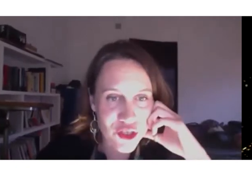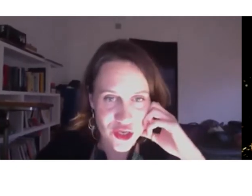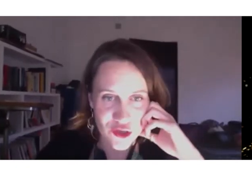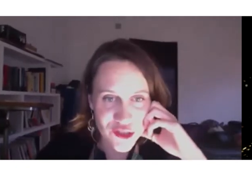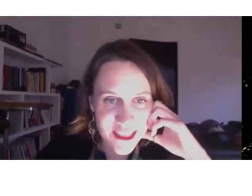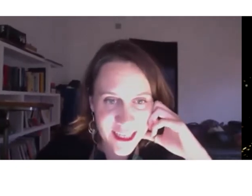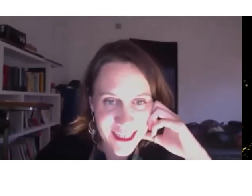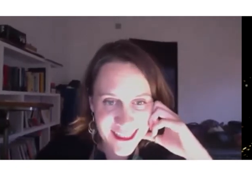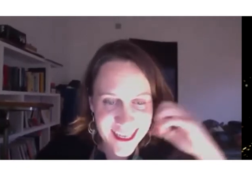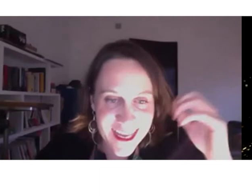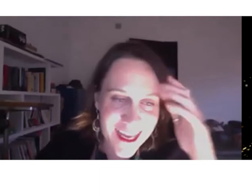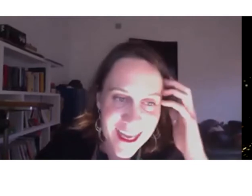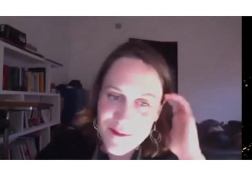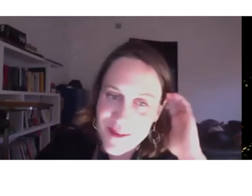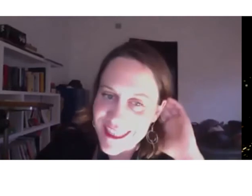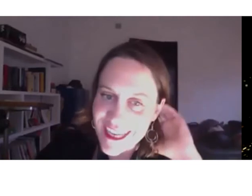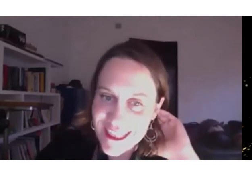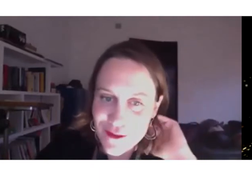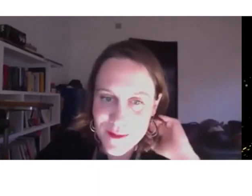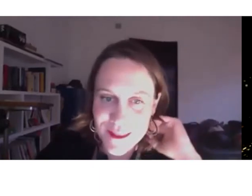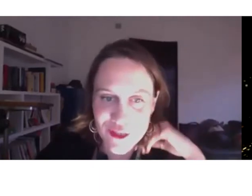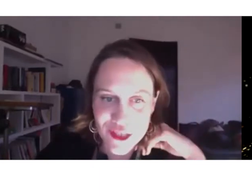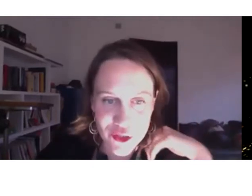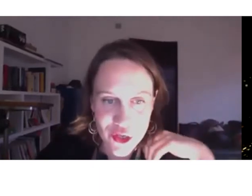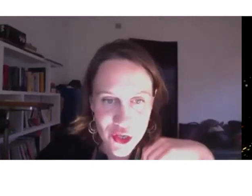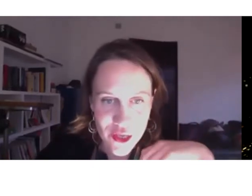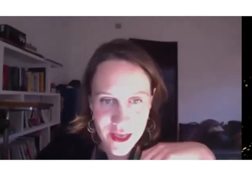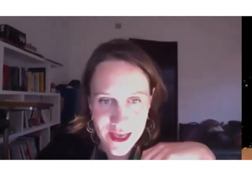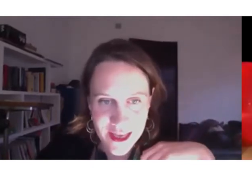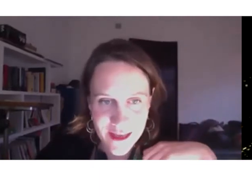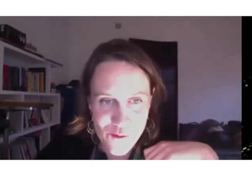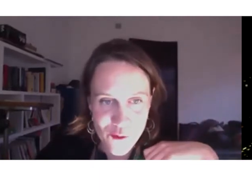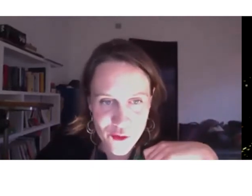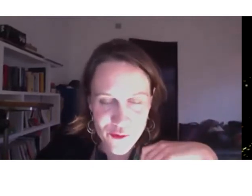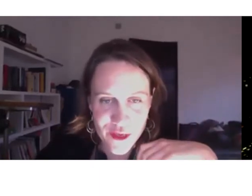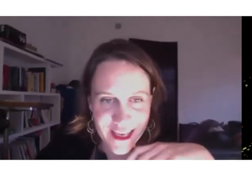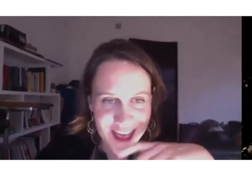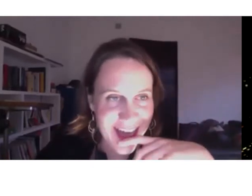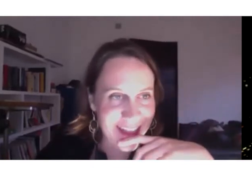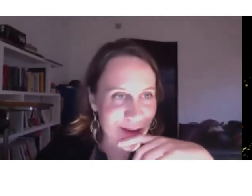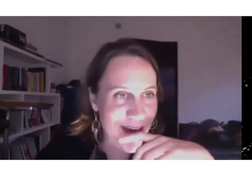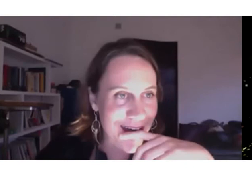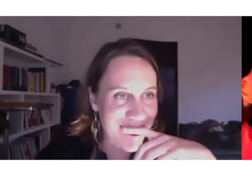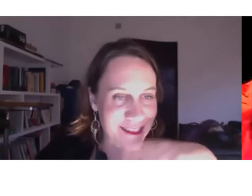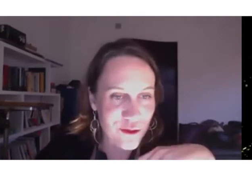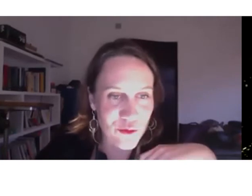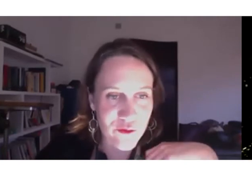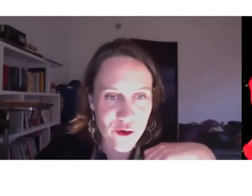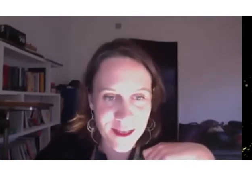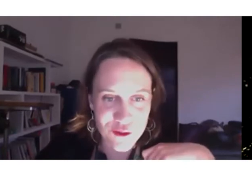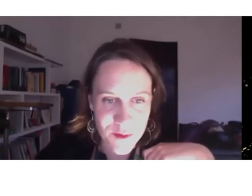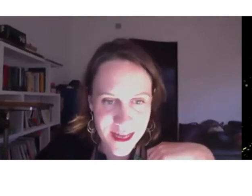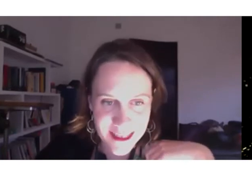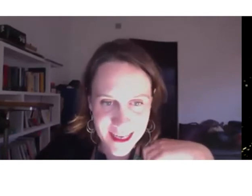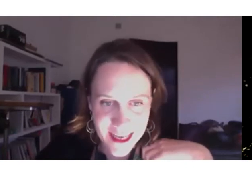voz. Nos interesa pensar esto, pensamos que son muy, muy adecuadas su